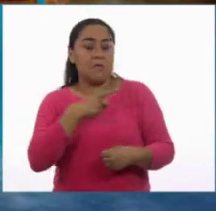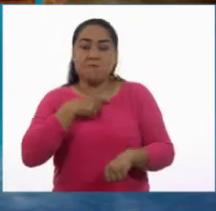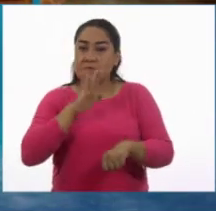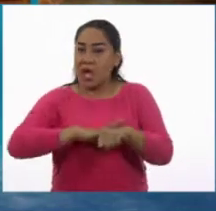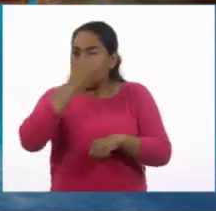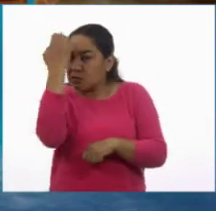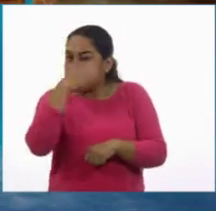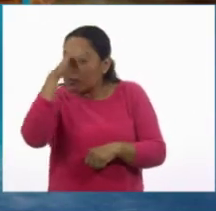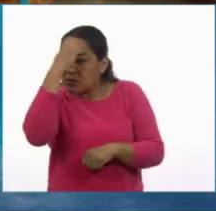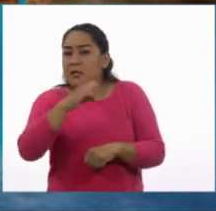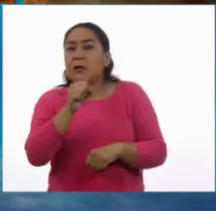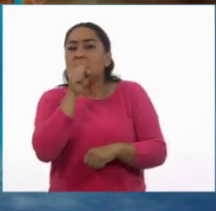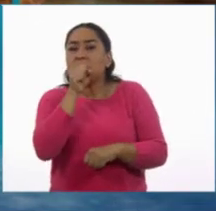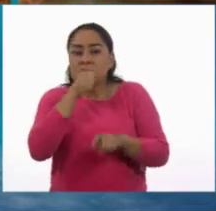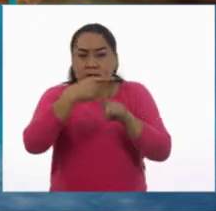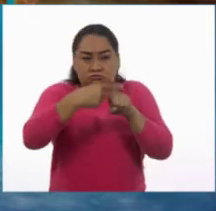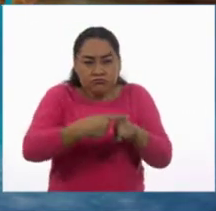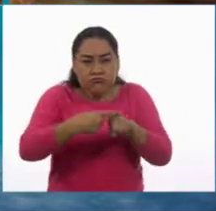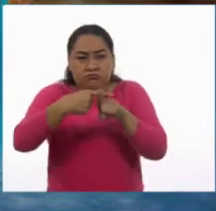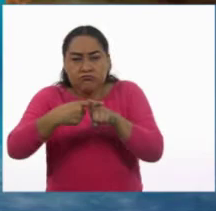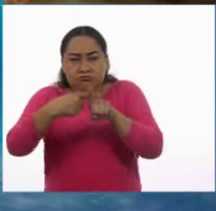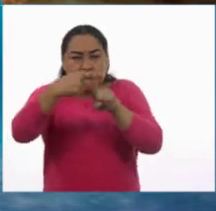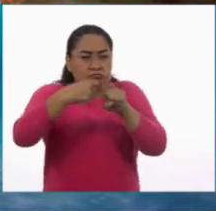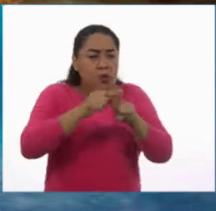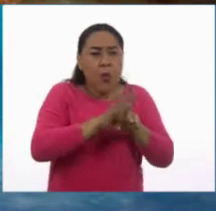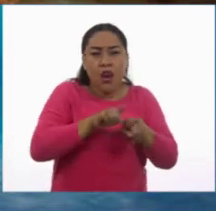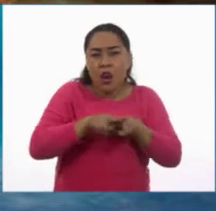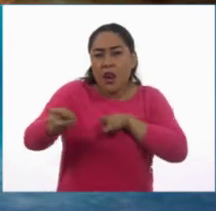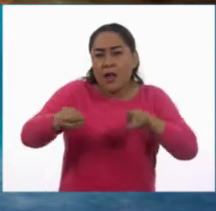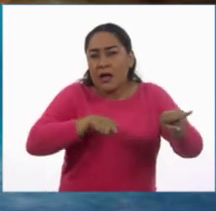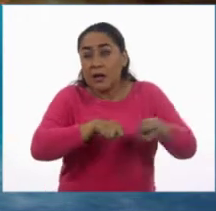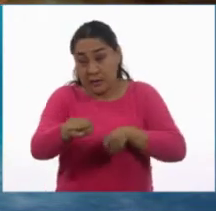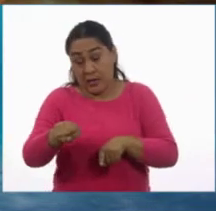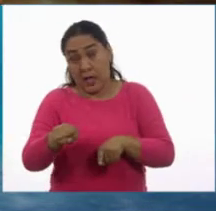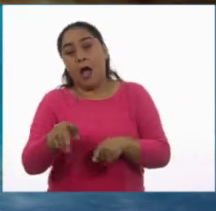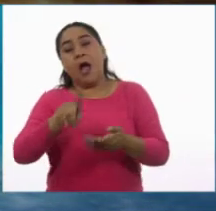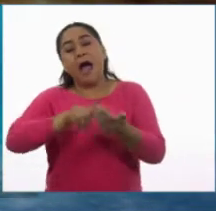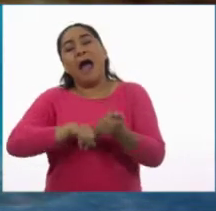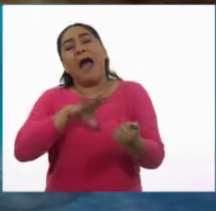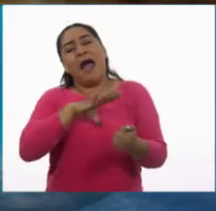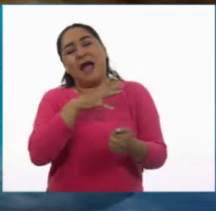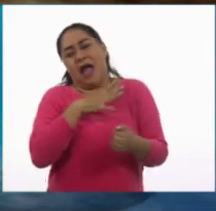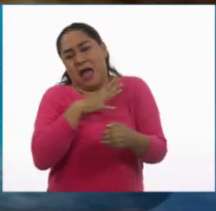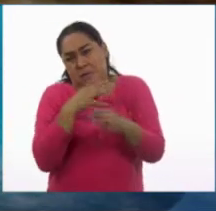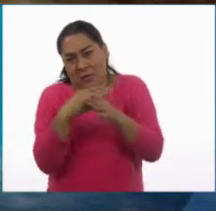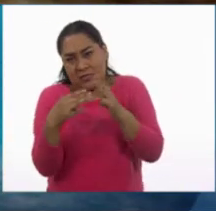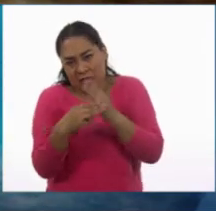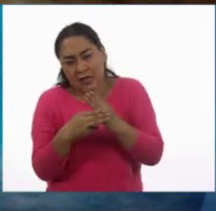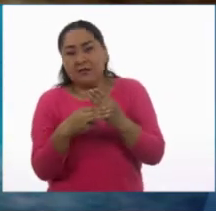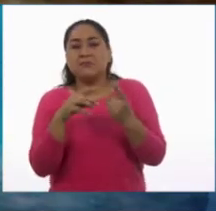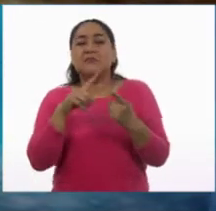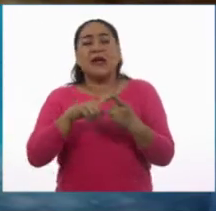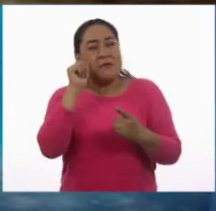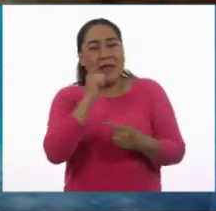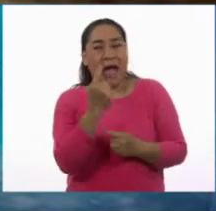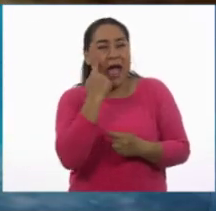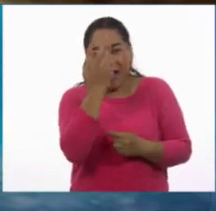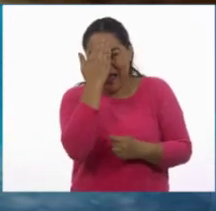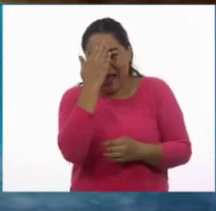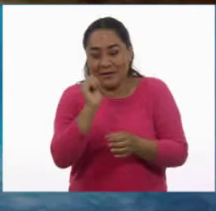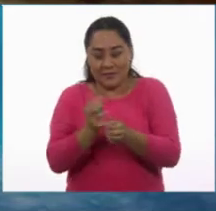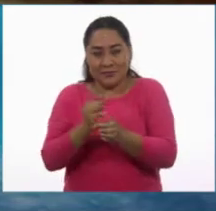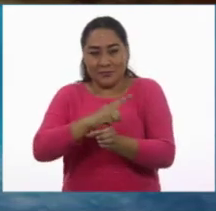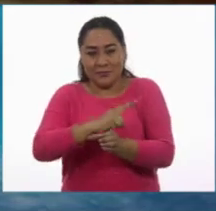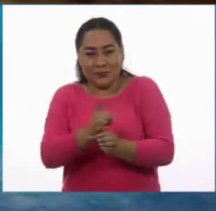uso de sistemas de coordenadas. A partir de la información que proporcionan distintos instrumentos que van desde la tradicional